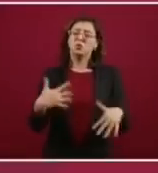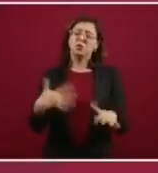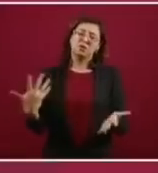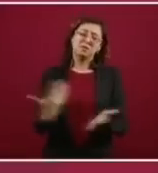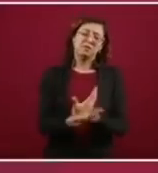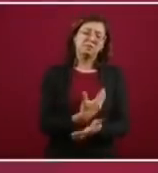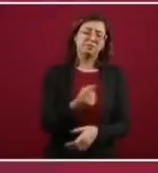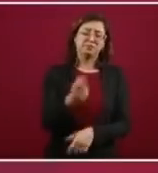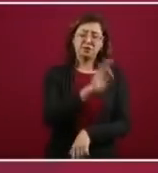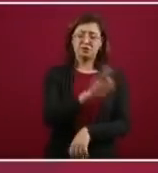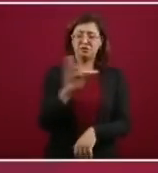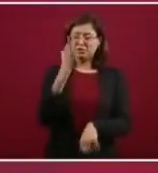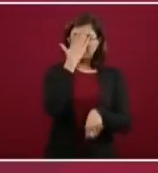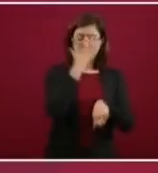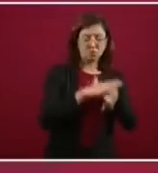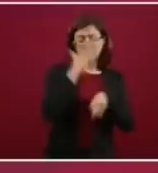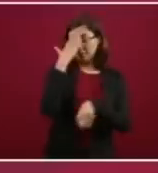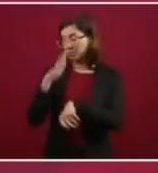fechas memorables.